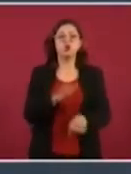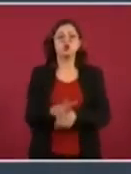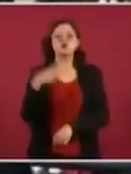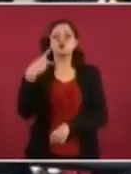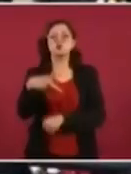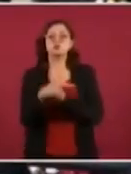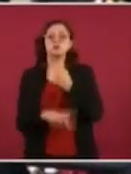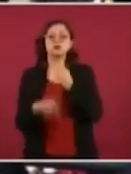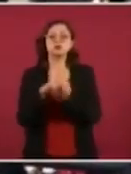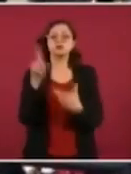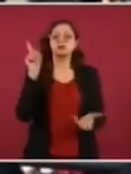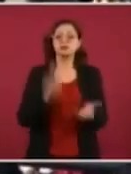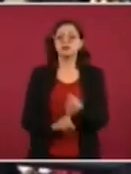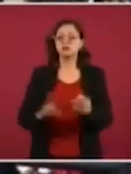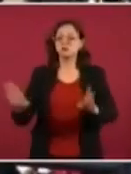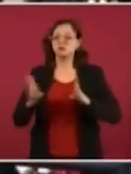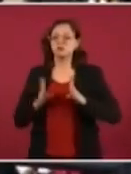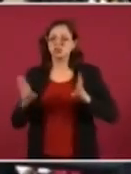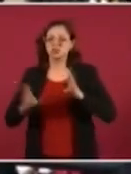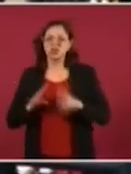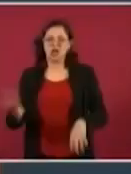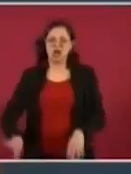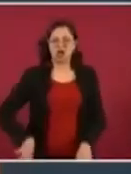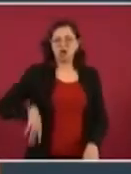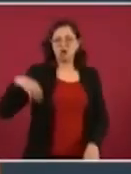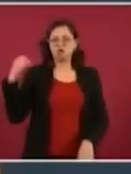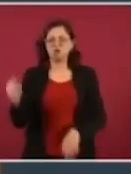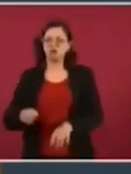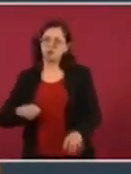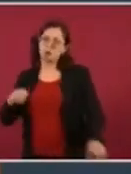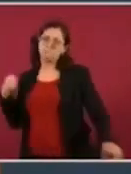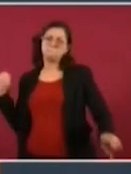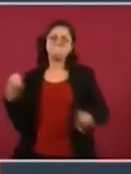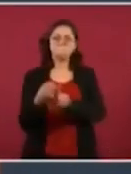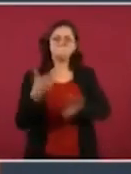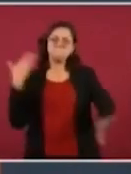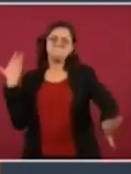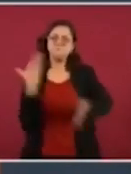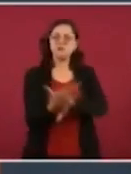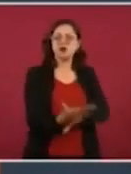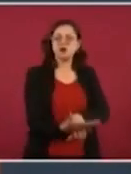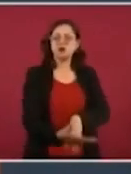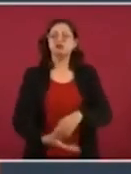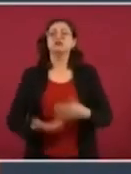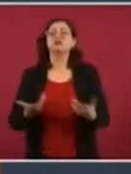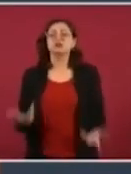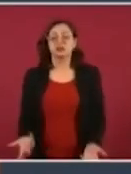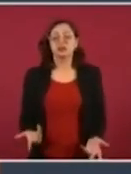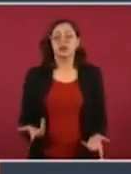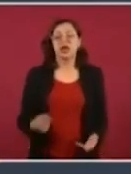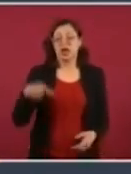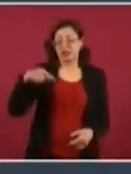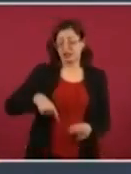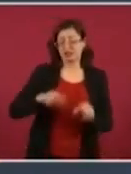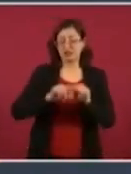Estado y desde México para el mundo